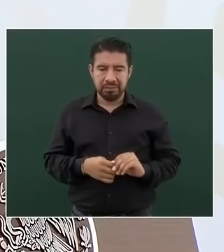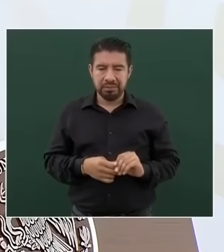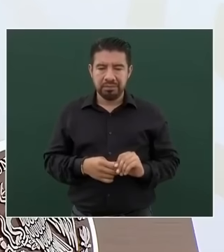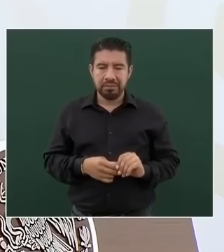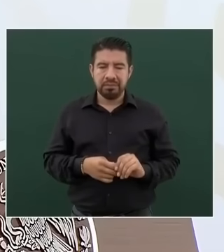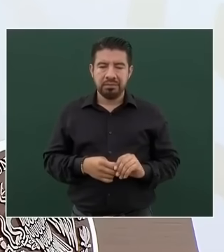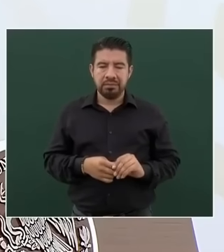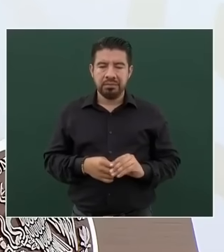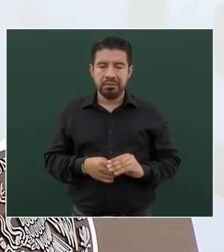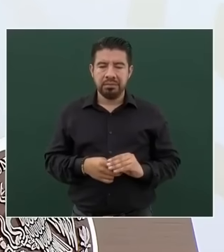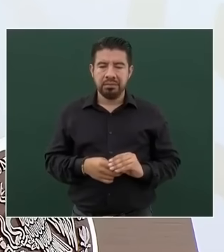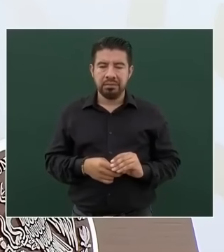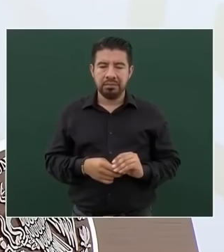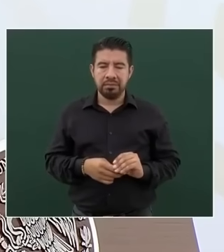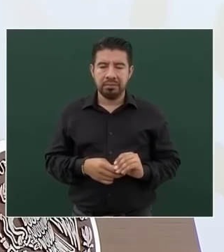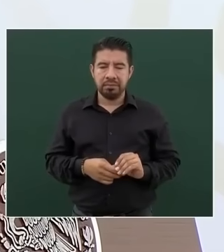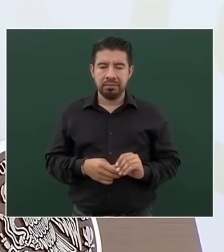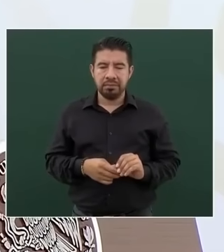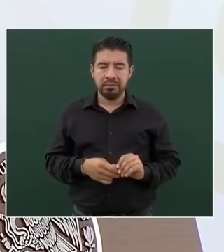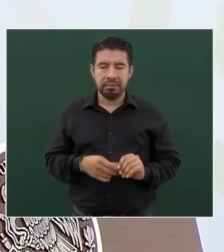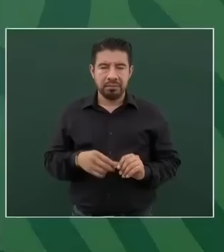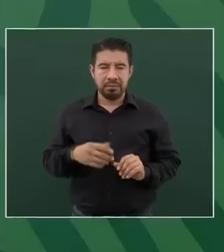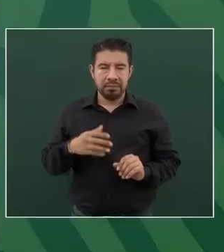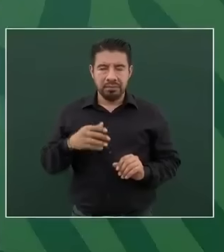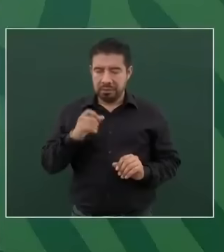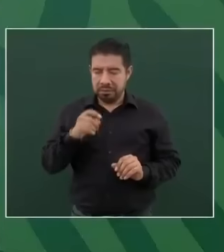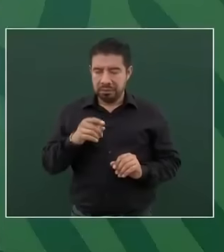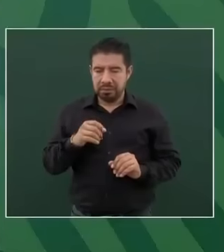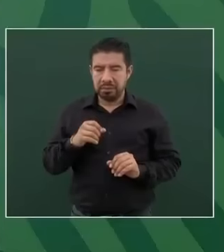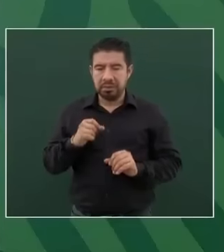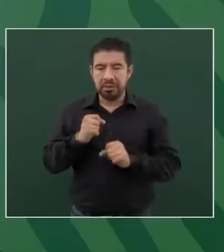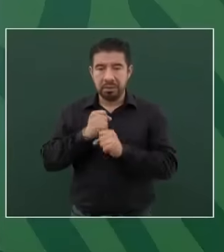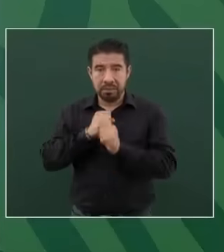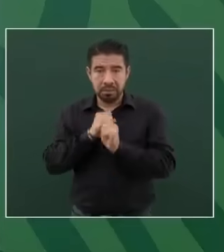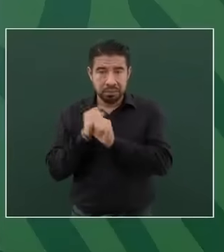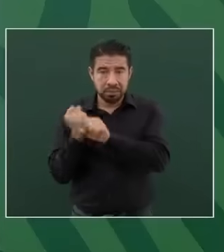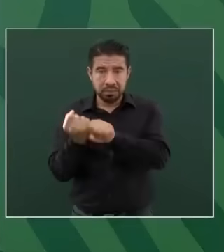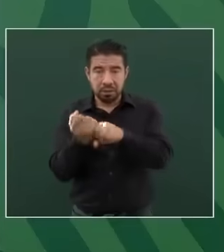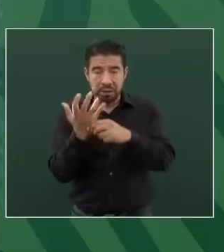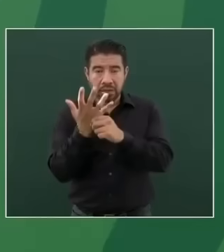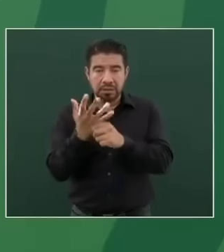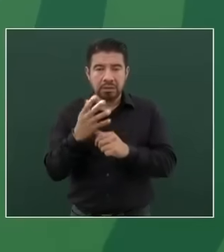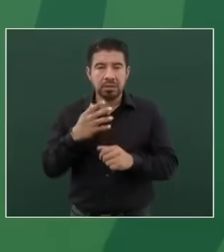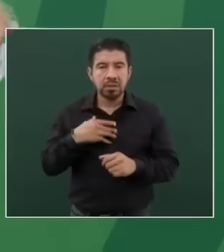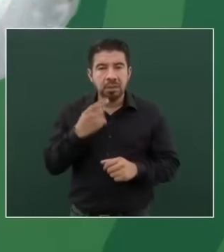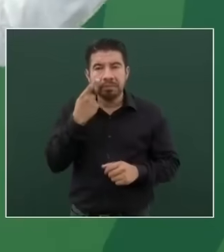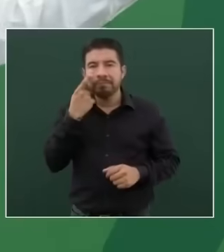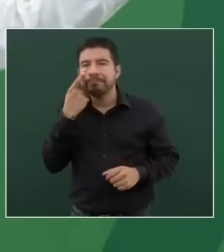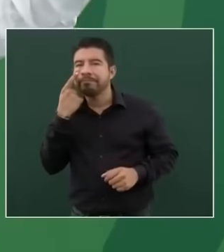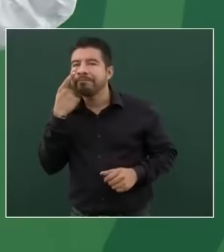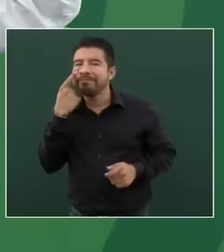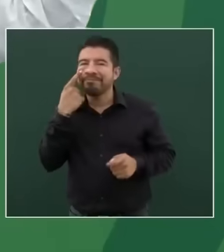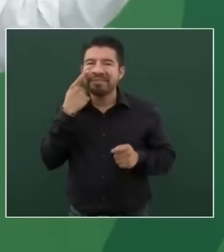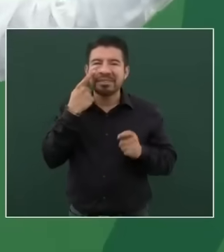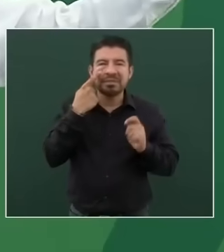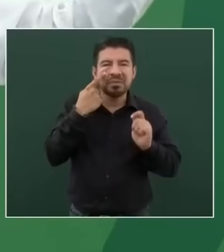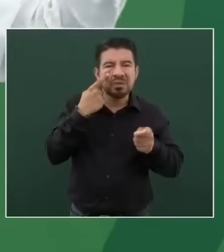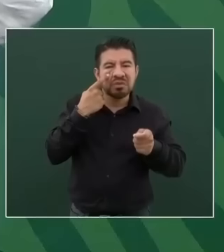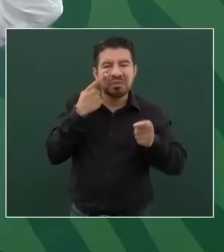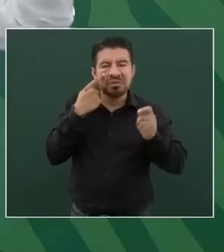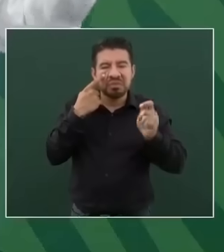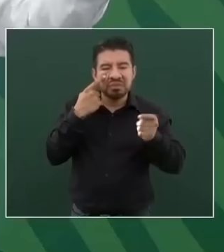estado como se dice en el béisbol filando a quienes quisieran